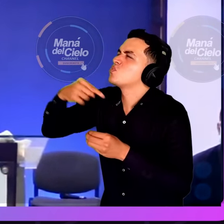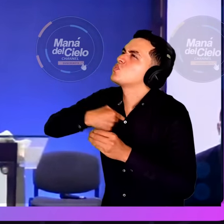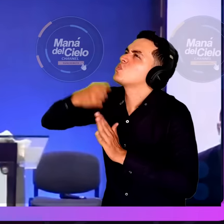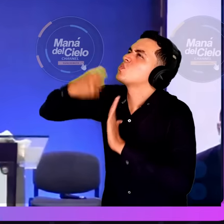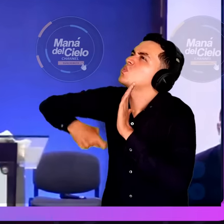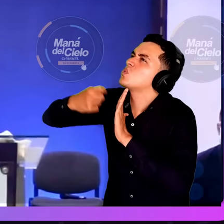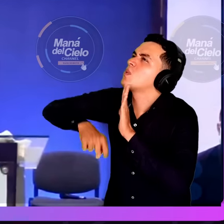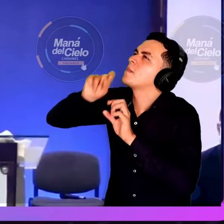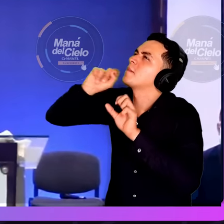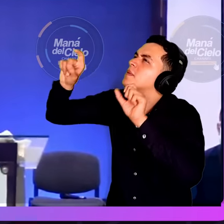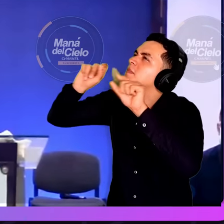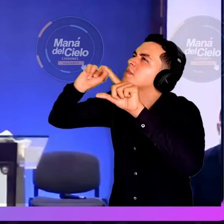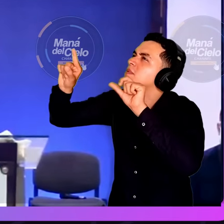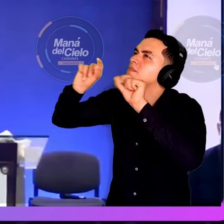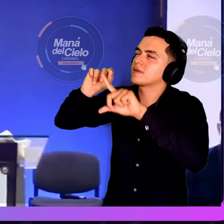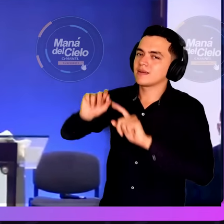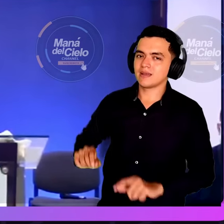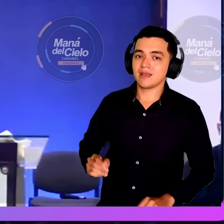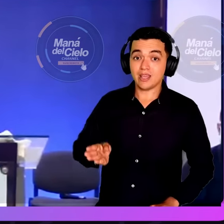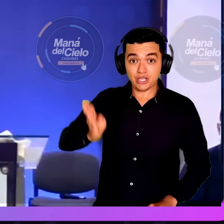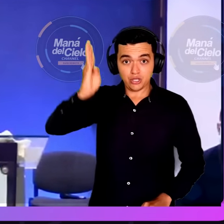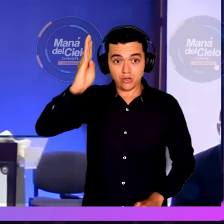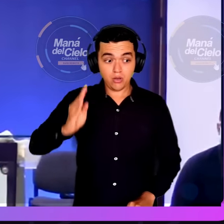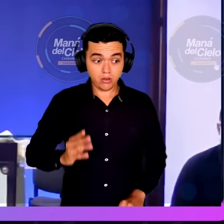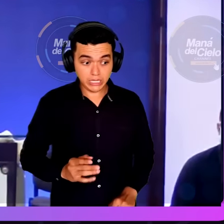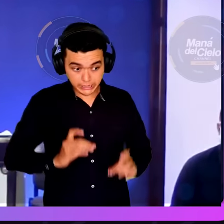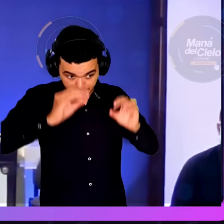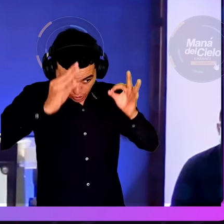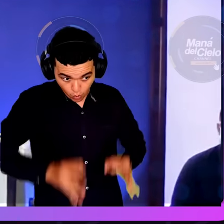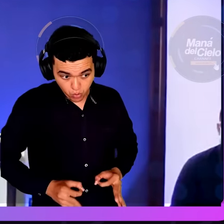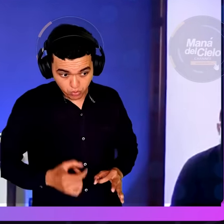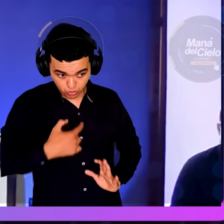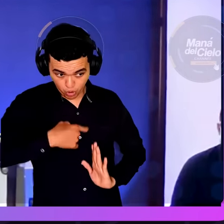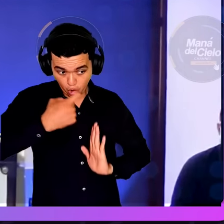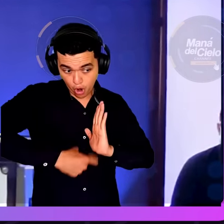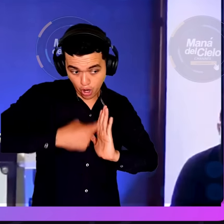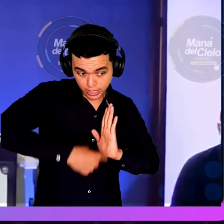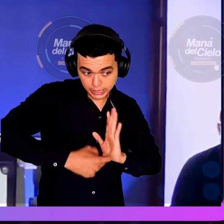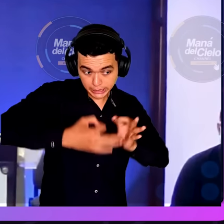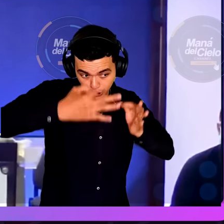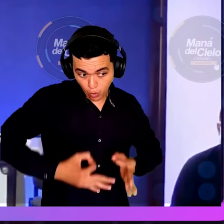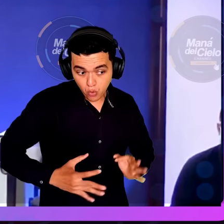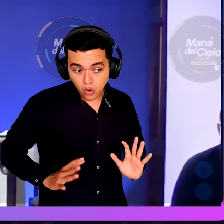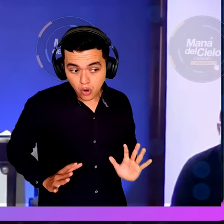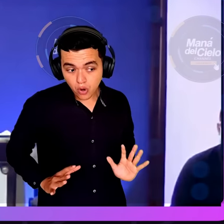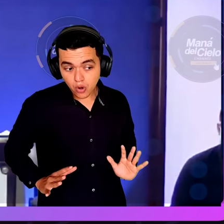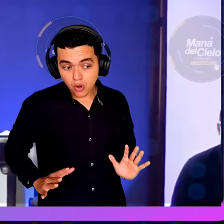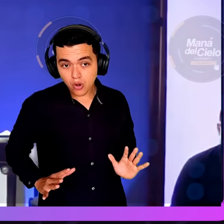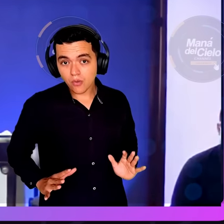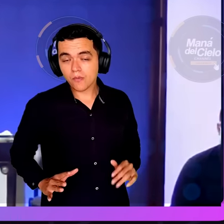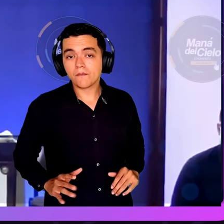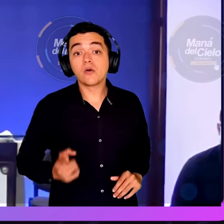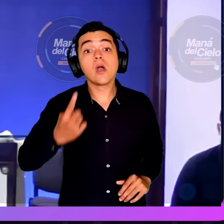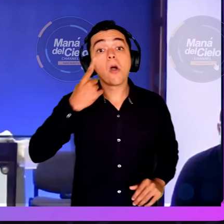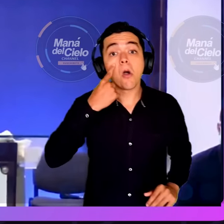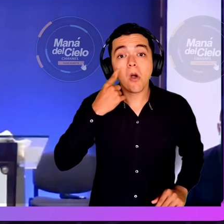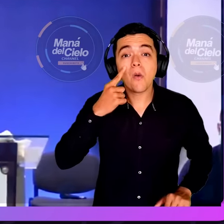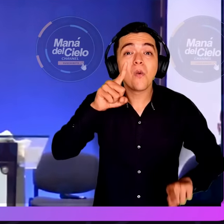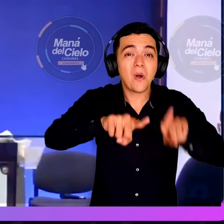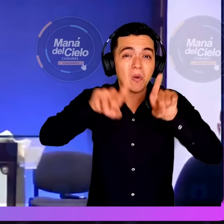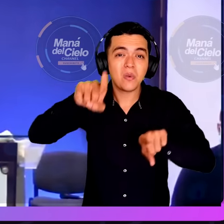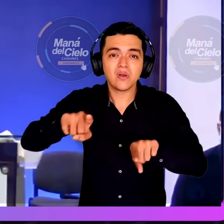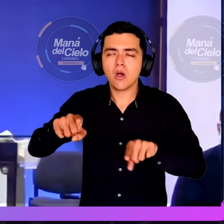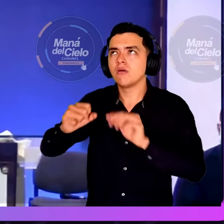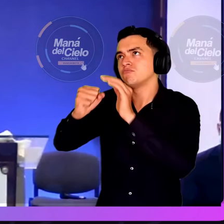es completo. Y yo levantaba mi mano: descanso es completo, sin afán y sin dolor. Quiero más tiempo para adorarte, quiero abrazarte, eres lo más